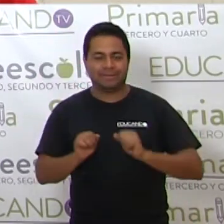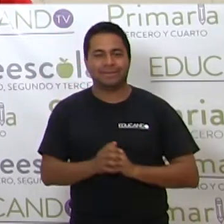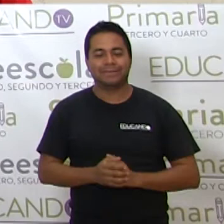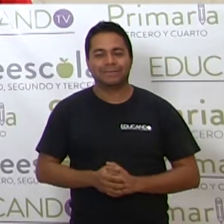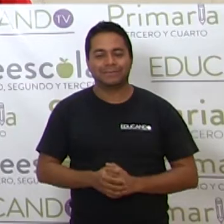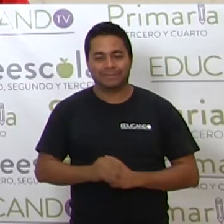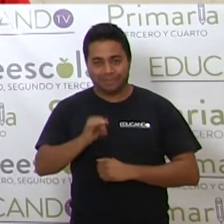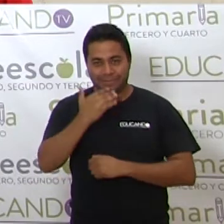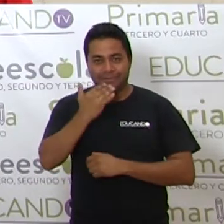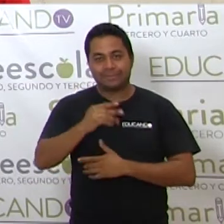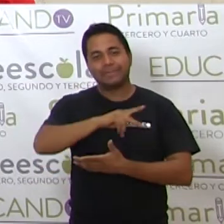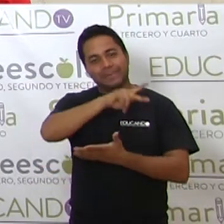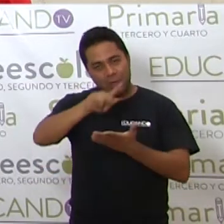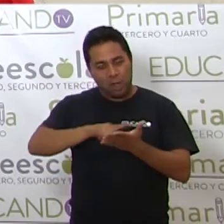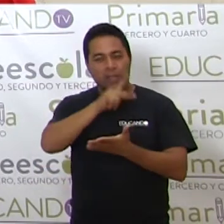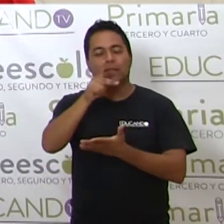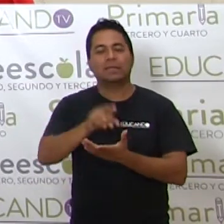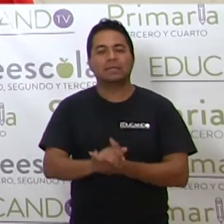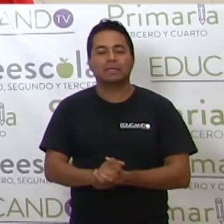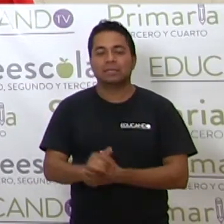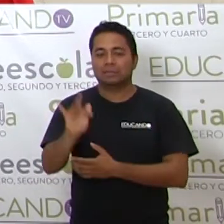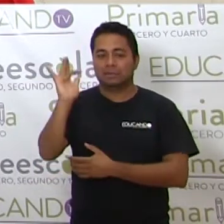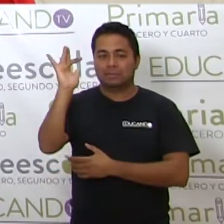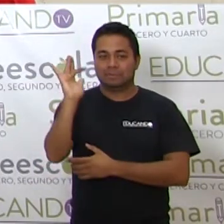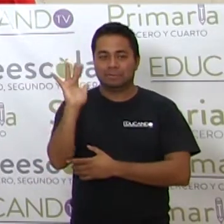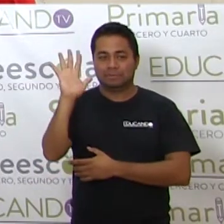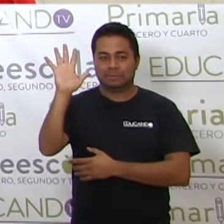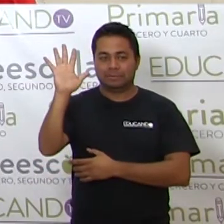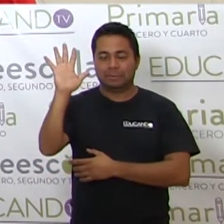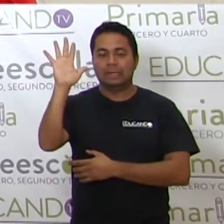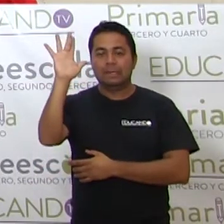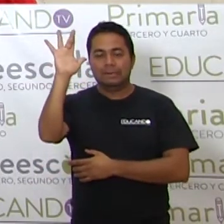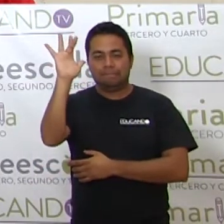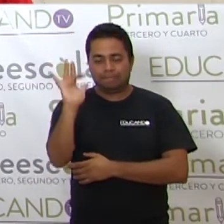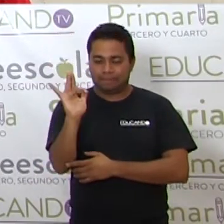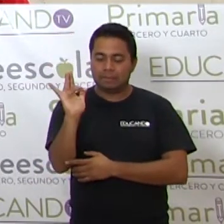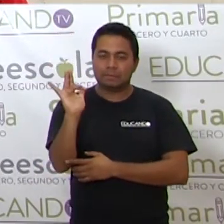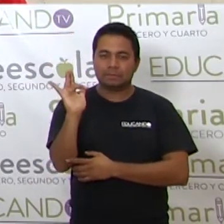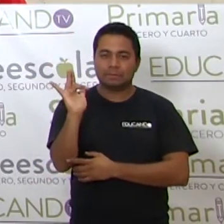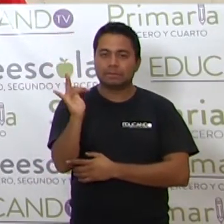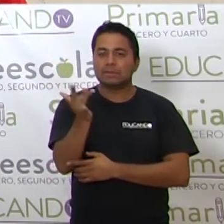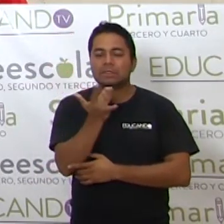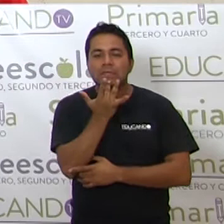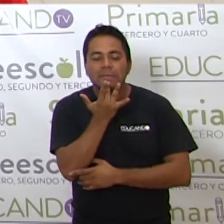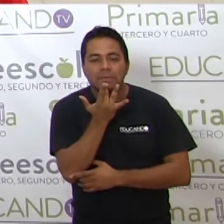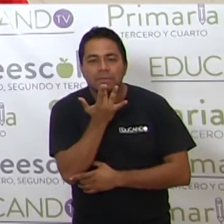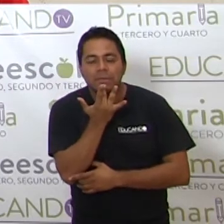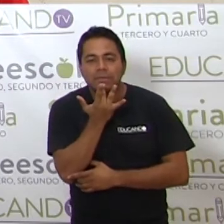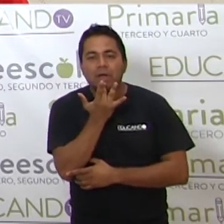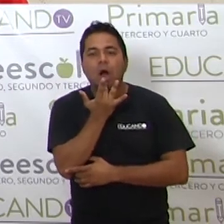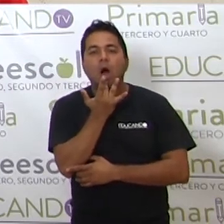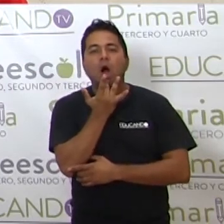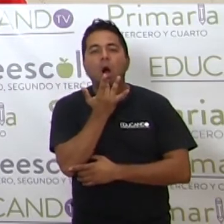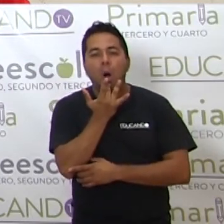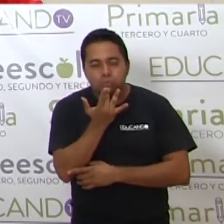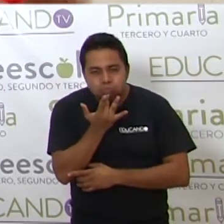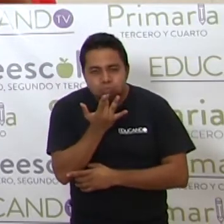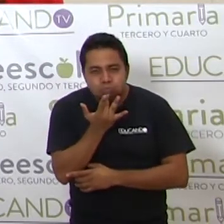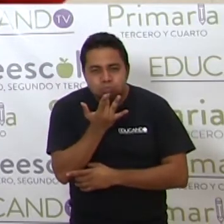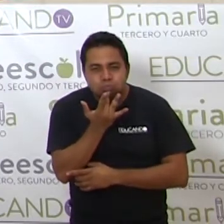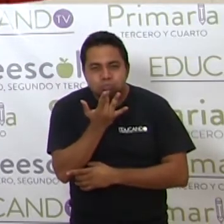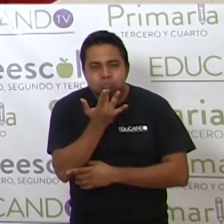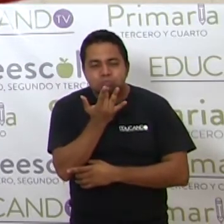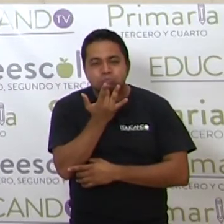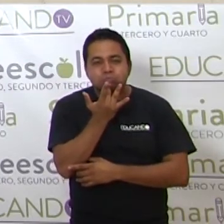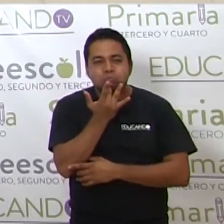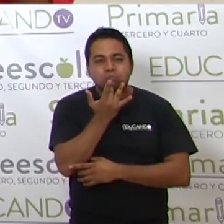si lo volvemos a hacer manitas mi dedo medio a la barbilla soplo